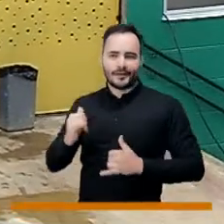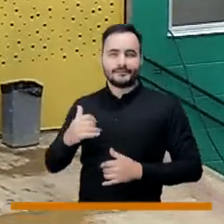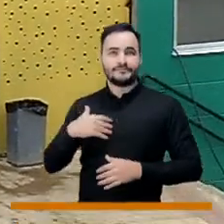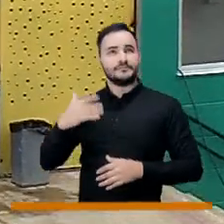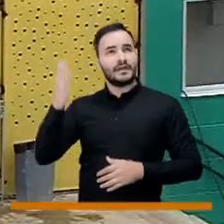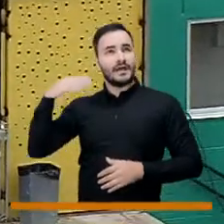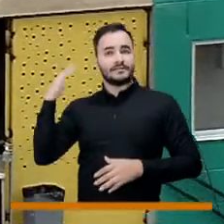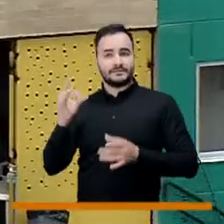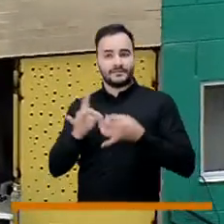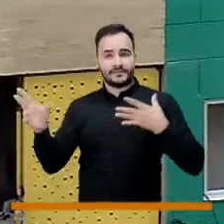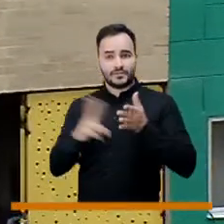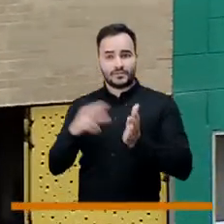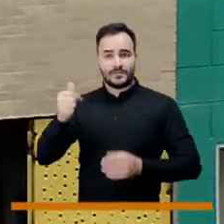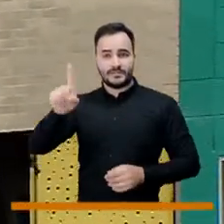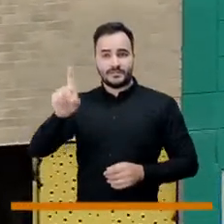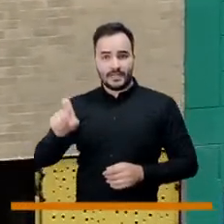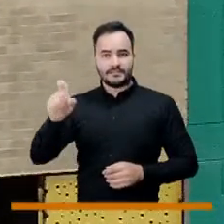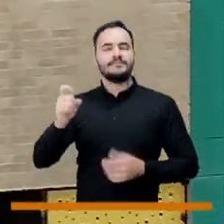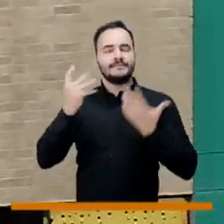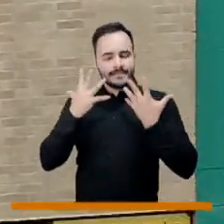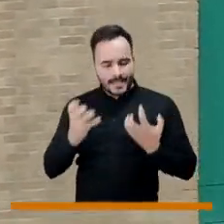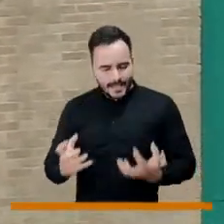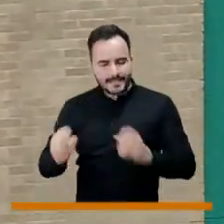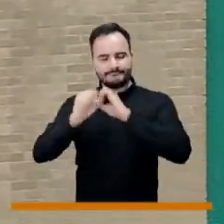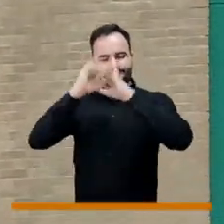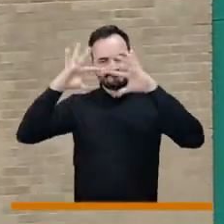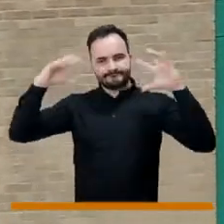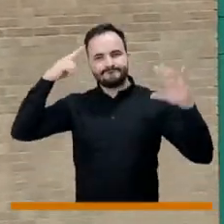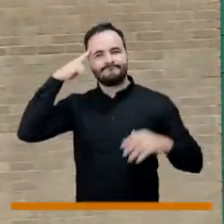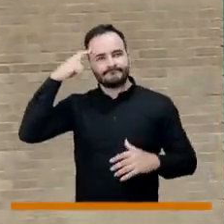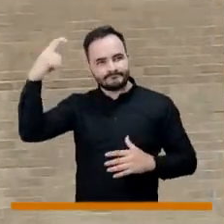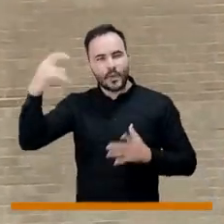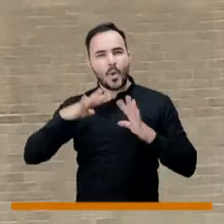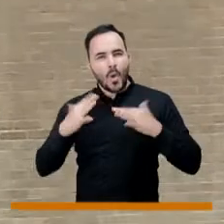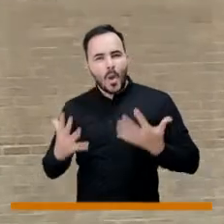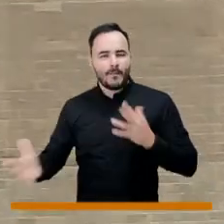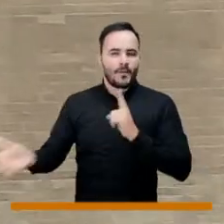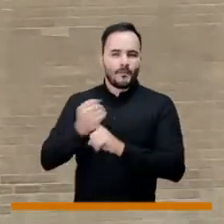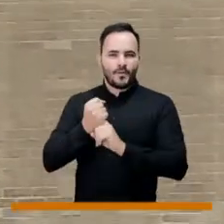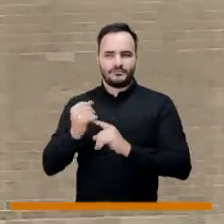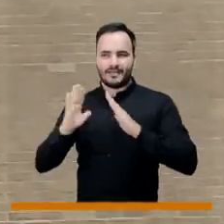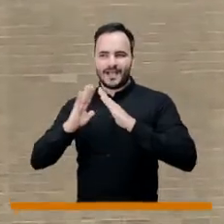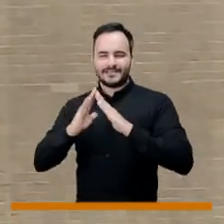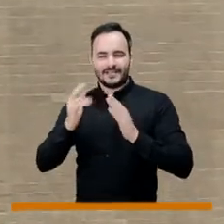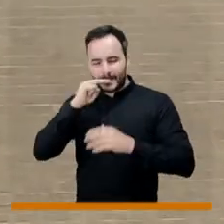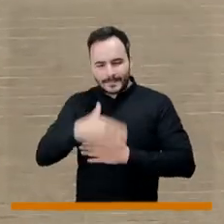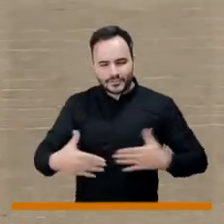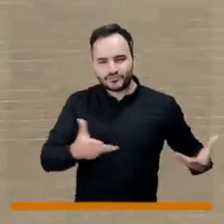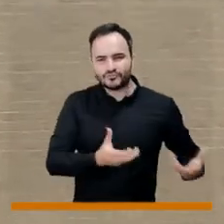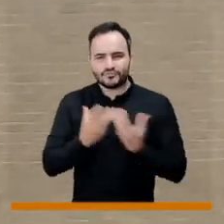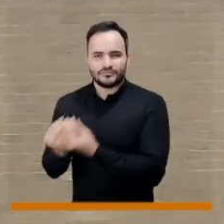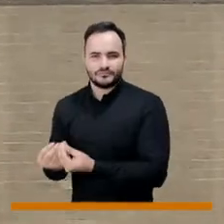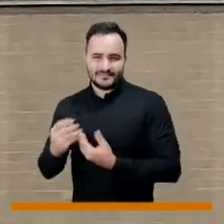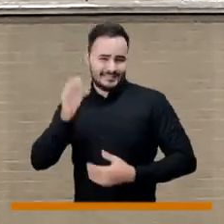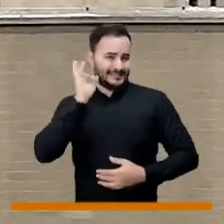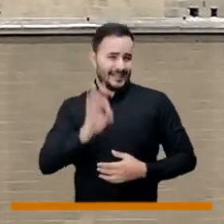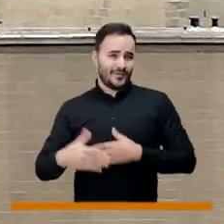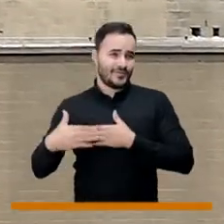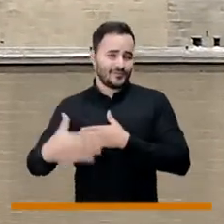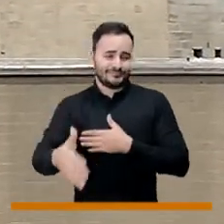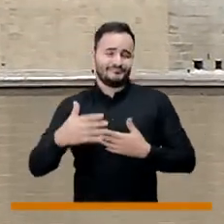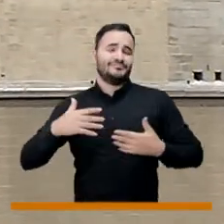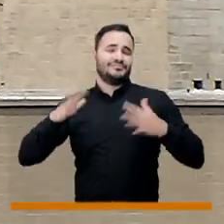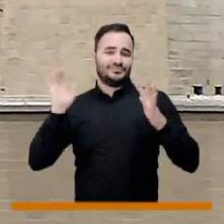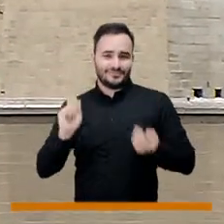2016 hemos soñado con este jardín infantil que sin duda alguna cambiará la vida de más de 300 niñas y